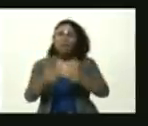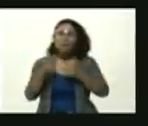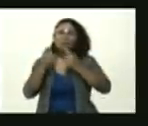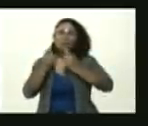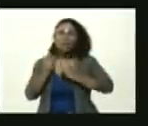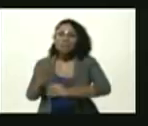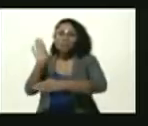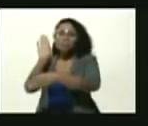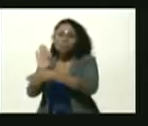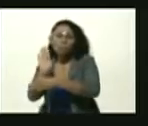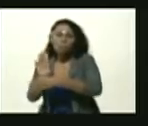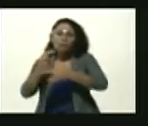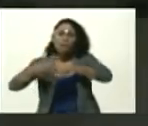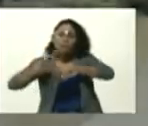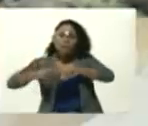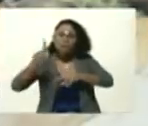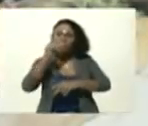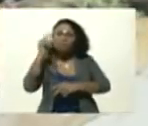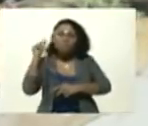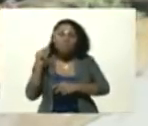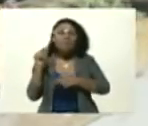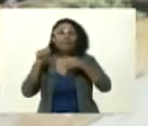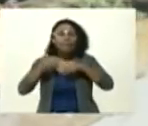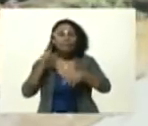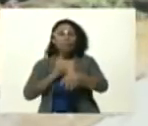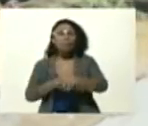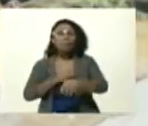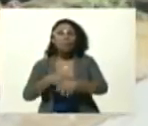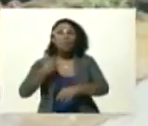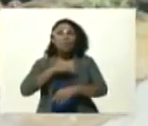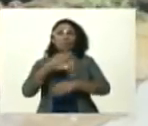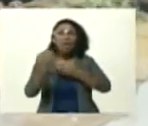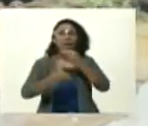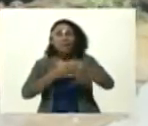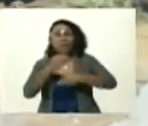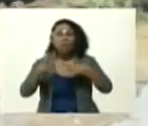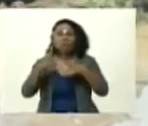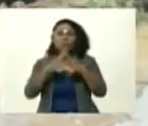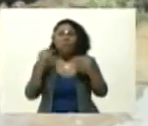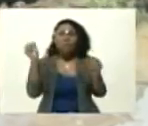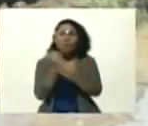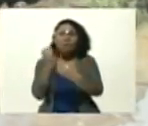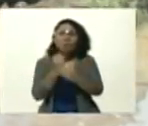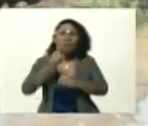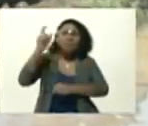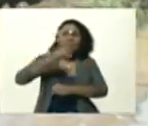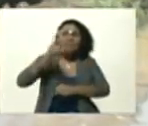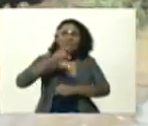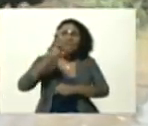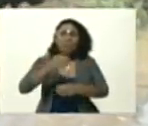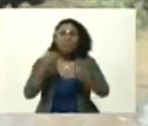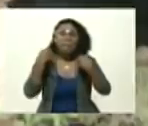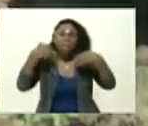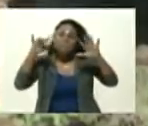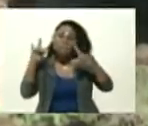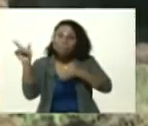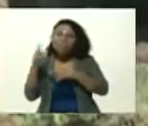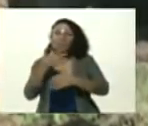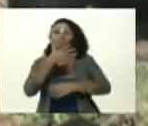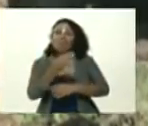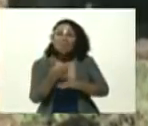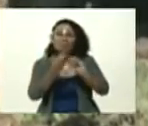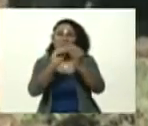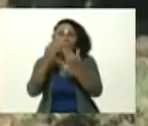también para los niños y niñas. Y en este momento estamos haciendo todos los trabajos necesarios, por supuesto, para también facilitar